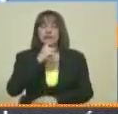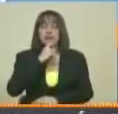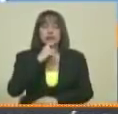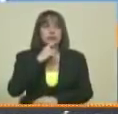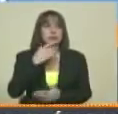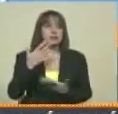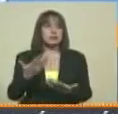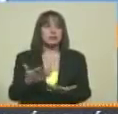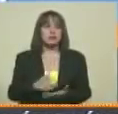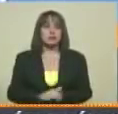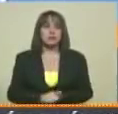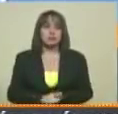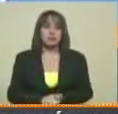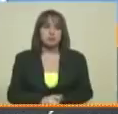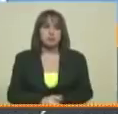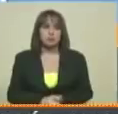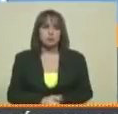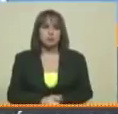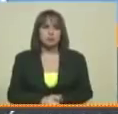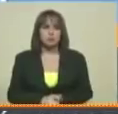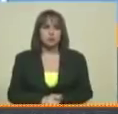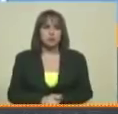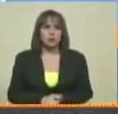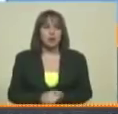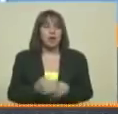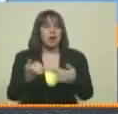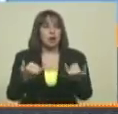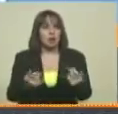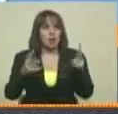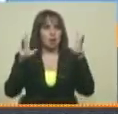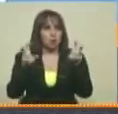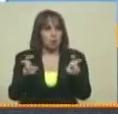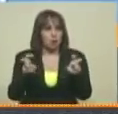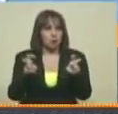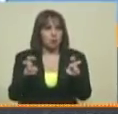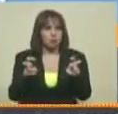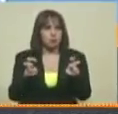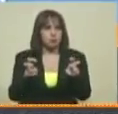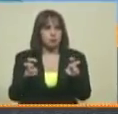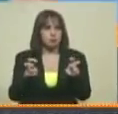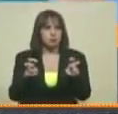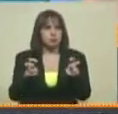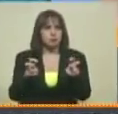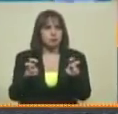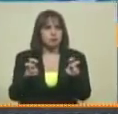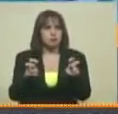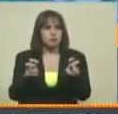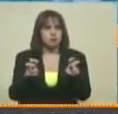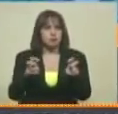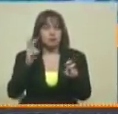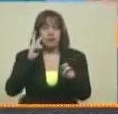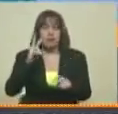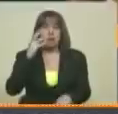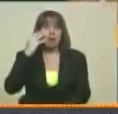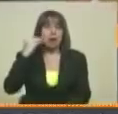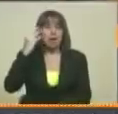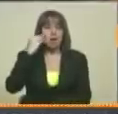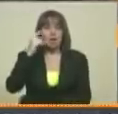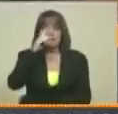pariendo los materiales. Ahora con un barrio nuevo, Barrio Tricolor, tenemos una experiencia ya de varios